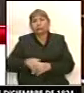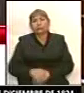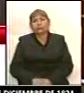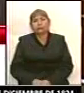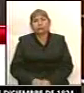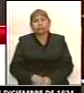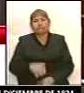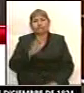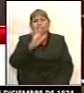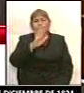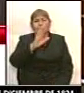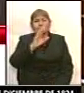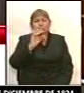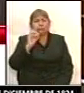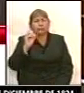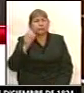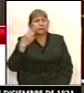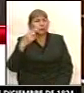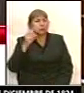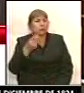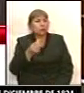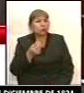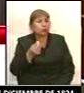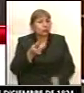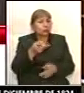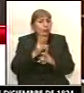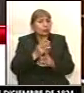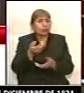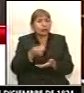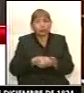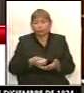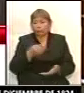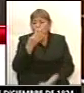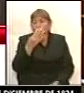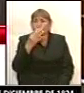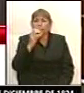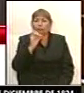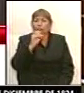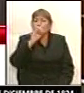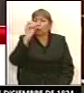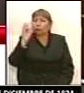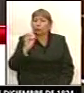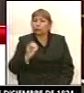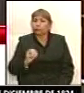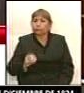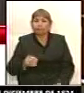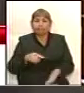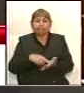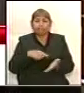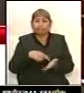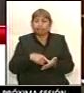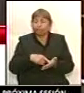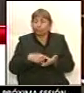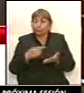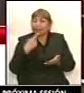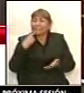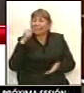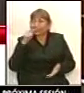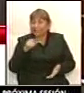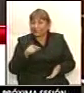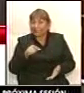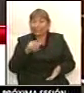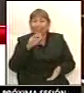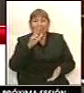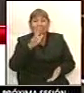casi 500 millones de soles por cobrar, o sea, 49% de la cartera morosa está en